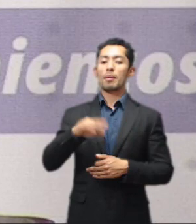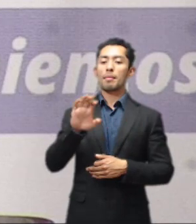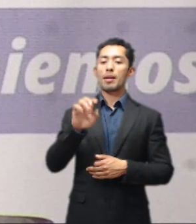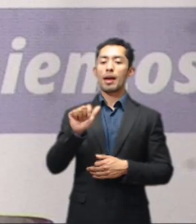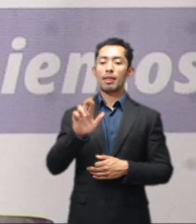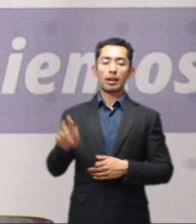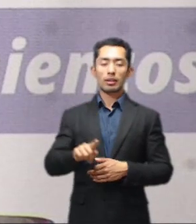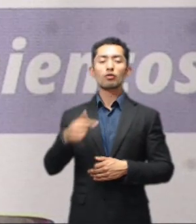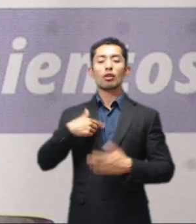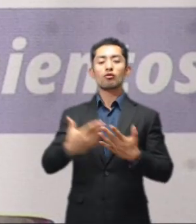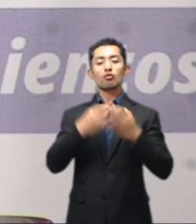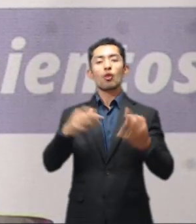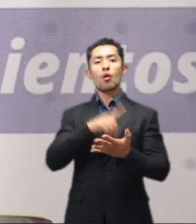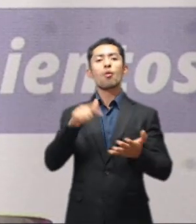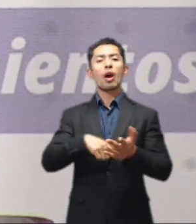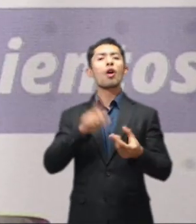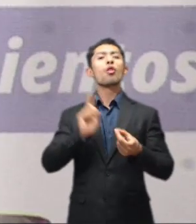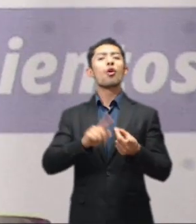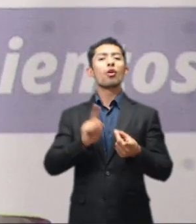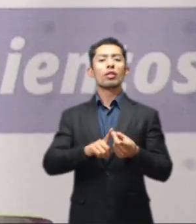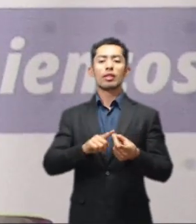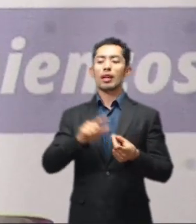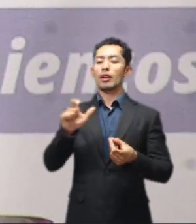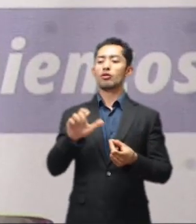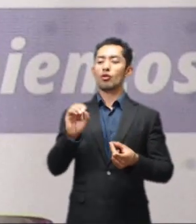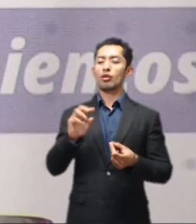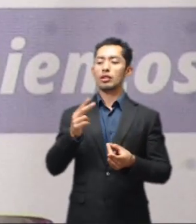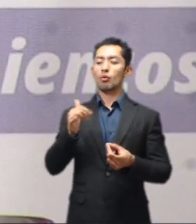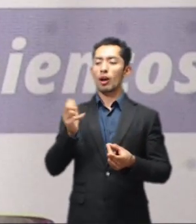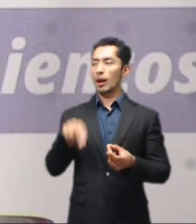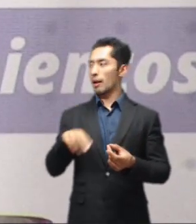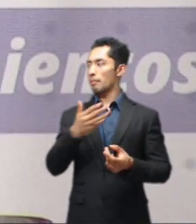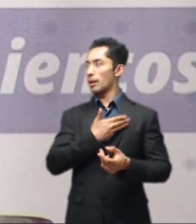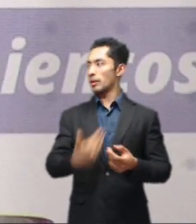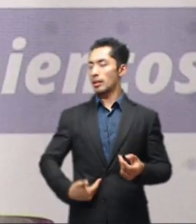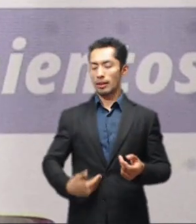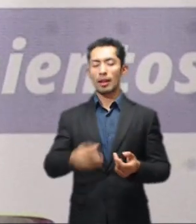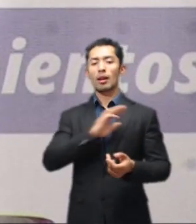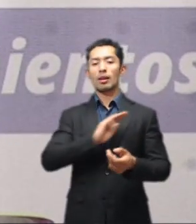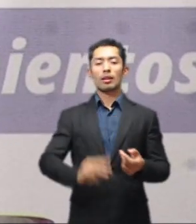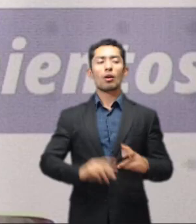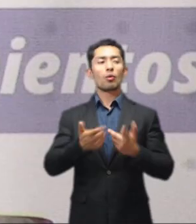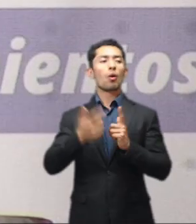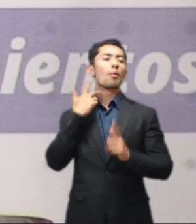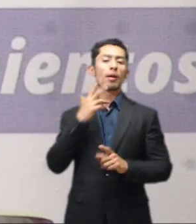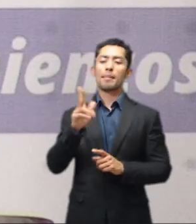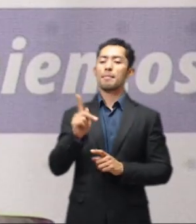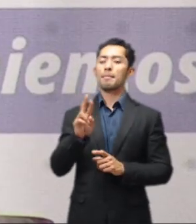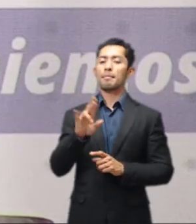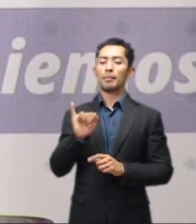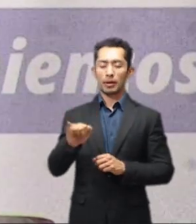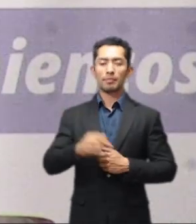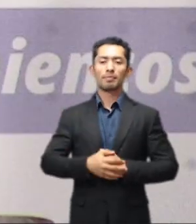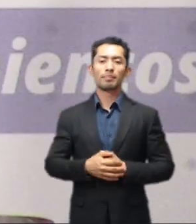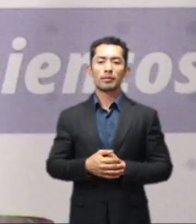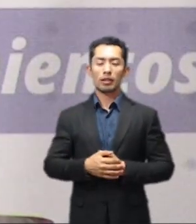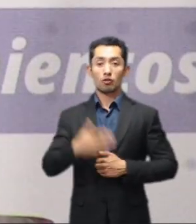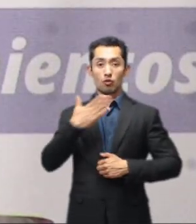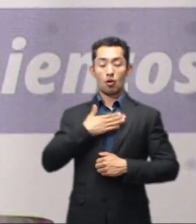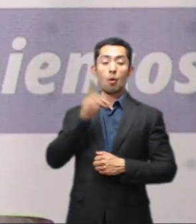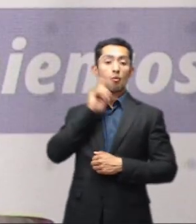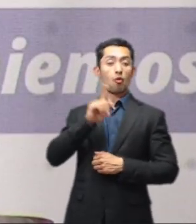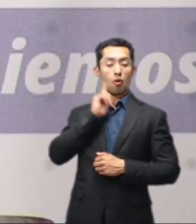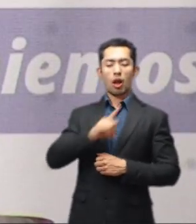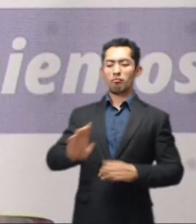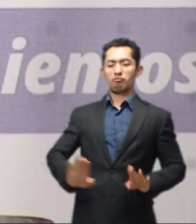García Vázquez soy originaria de la localidad de so chihuaco el partido revolucionario institucional soy una